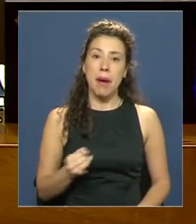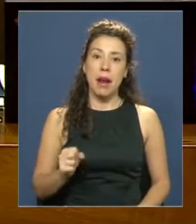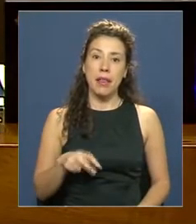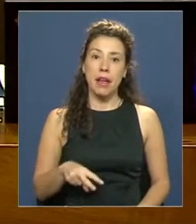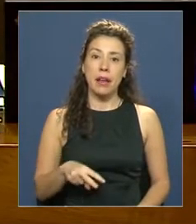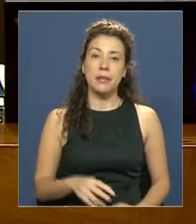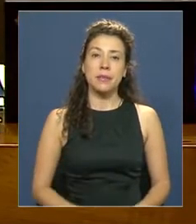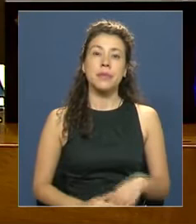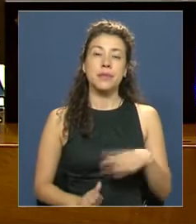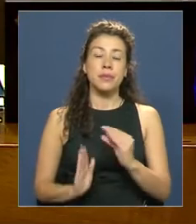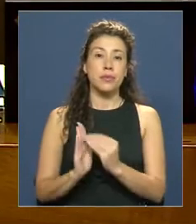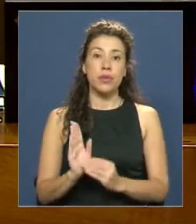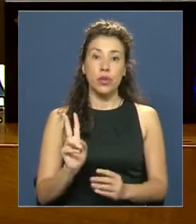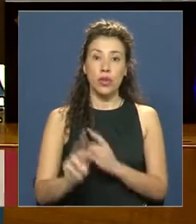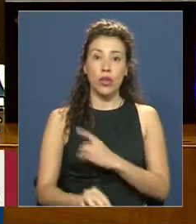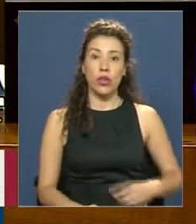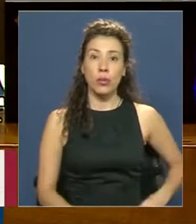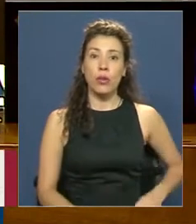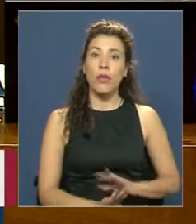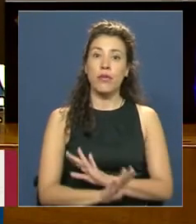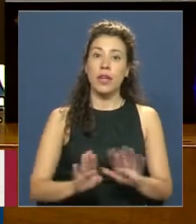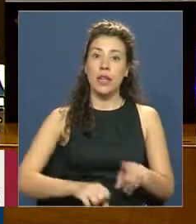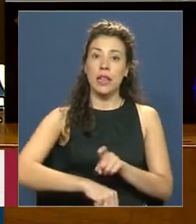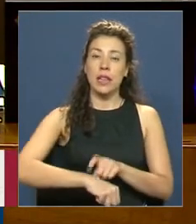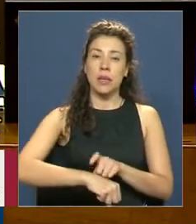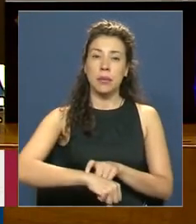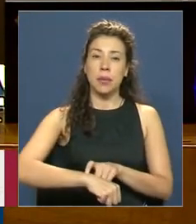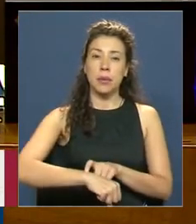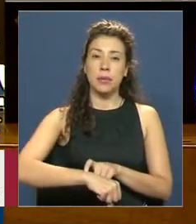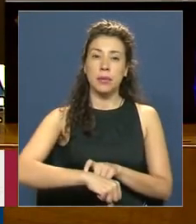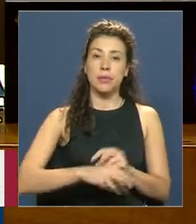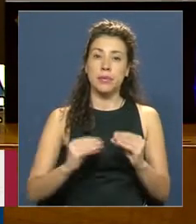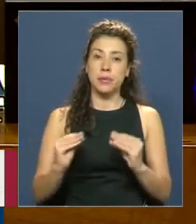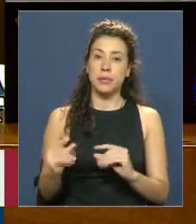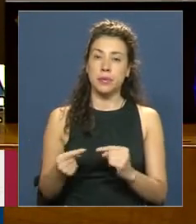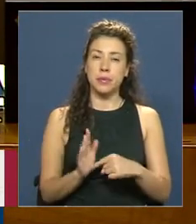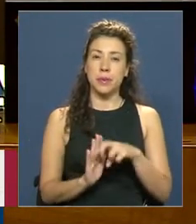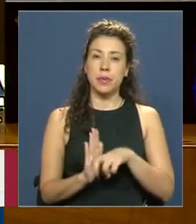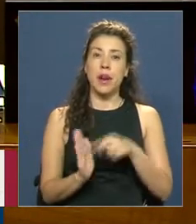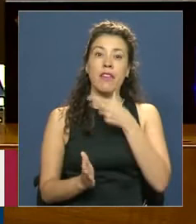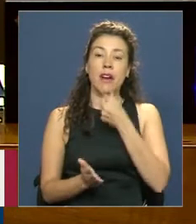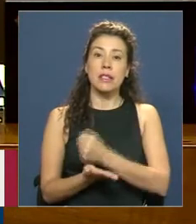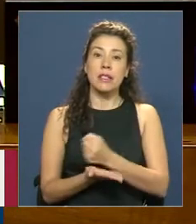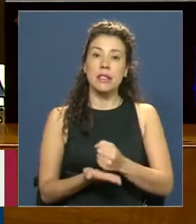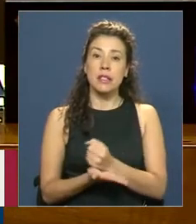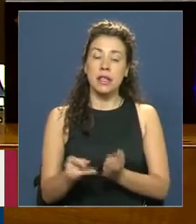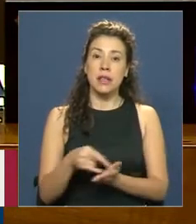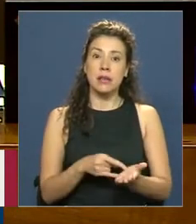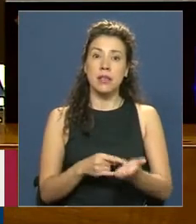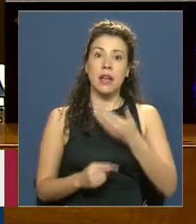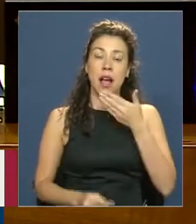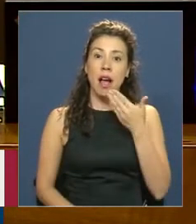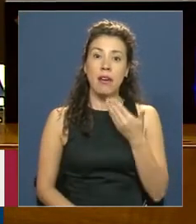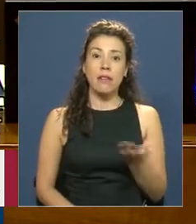han inscrito 2 colegas más para concluir el tiempo de debate de este proyecto de fácil despacho. Le ofrezco la palabra en el orden